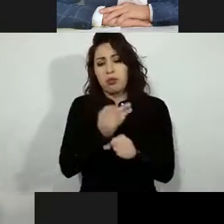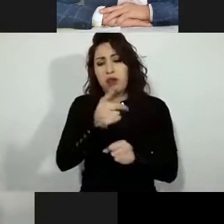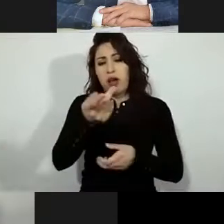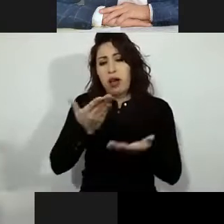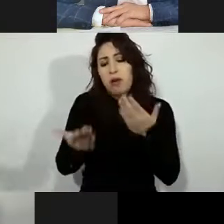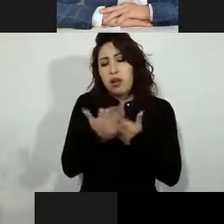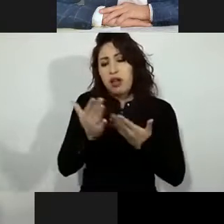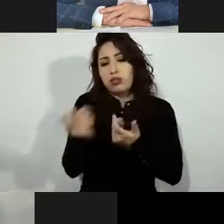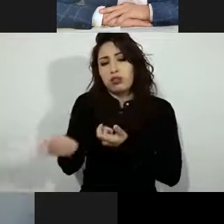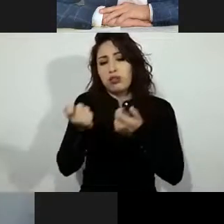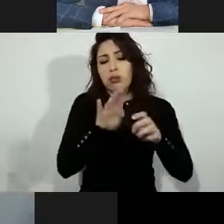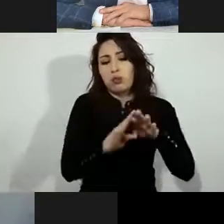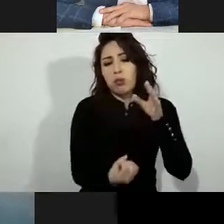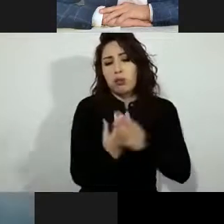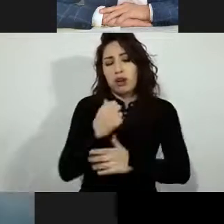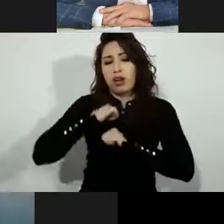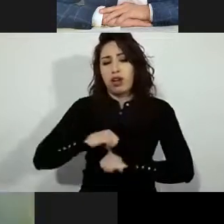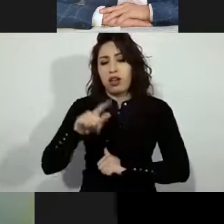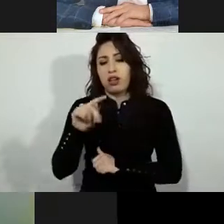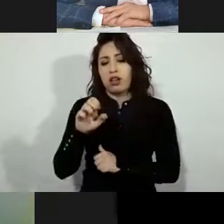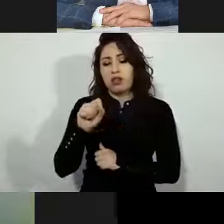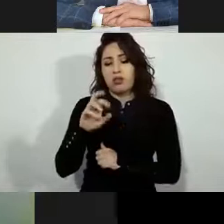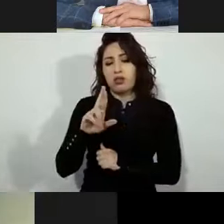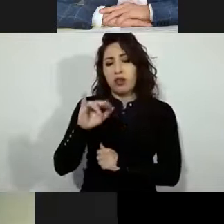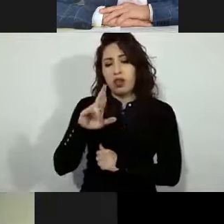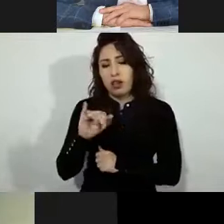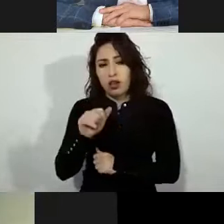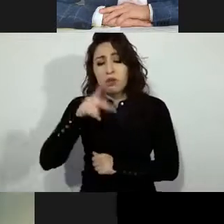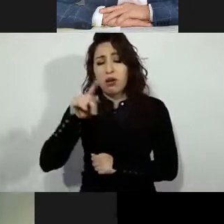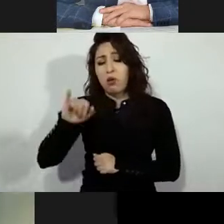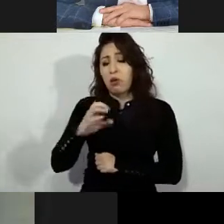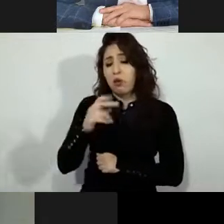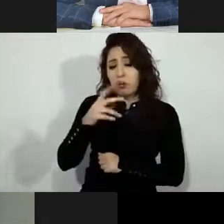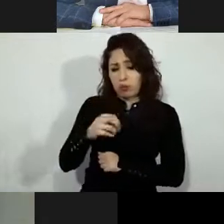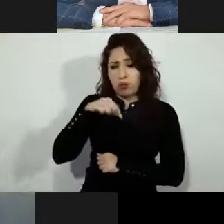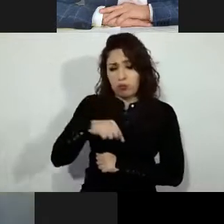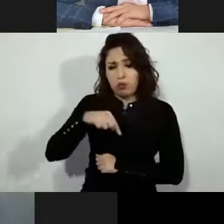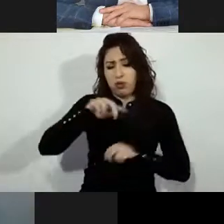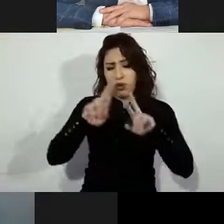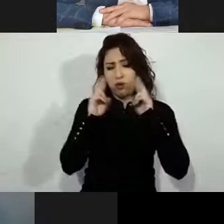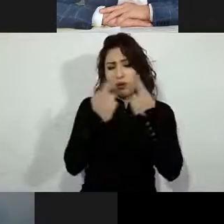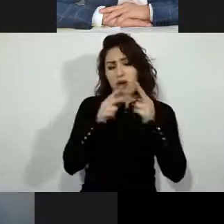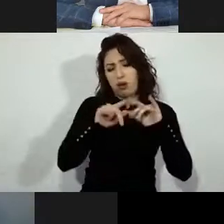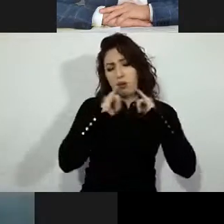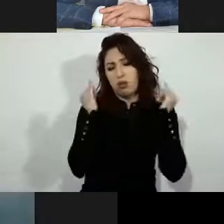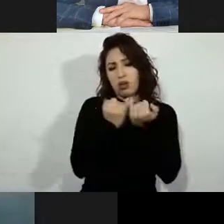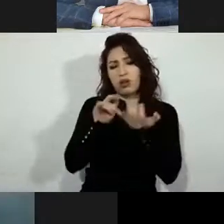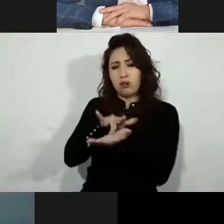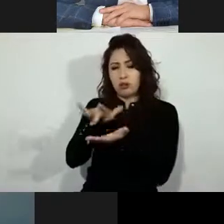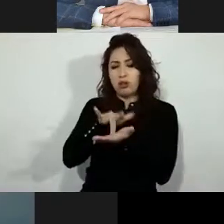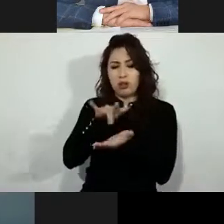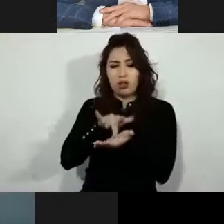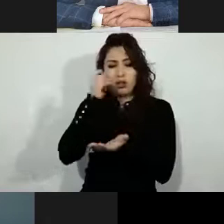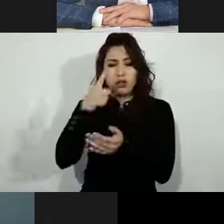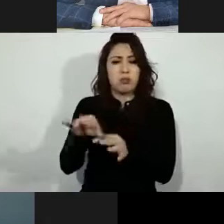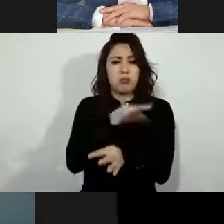esa facultad a través de esta Junta de Coordinación en estrecha vinculación con usted para atender los compromisos que tiene este Congreso